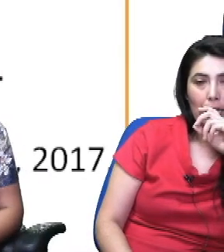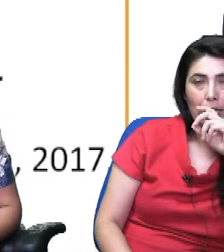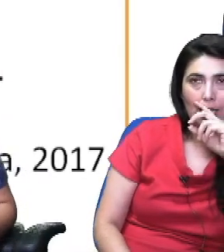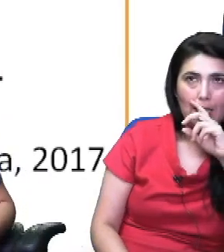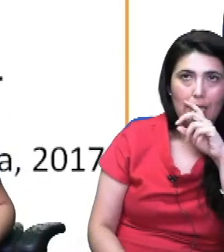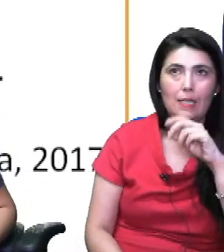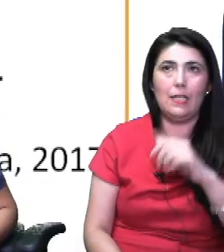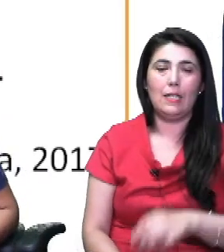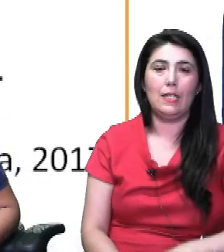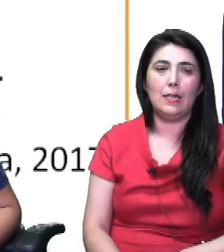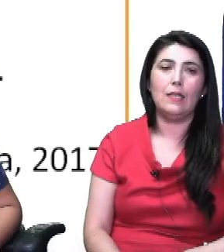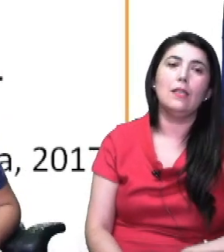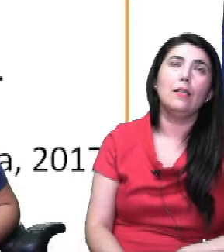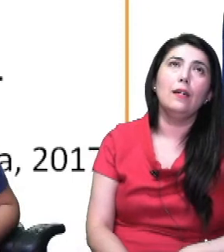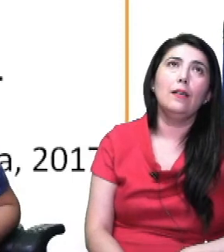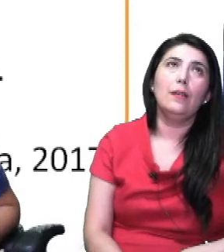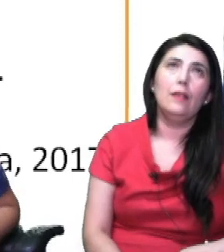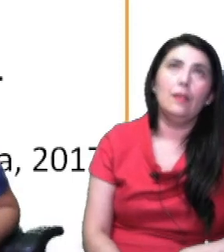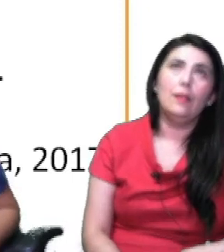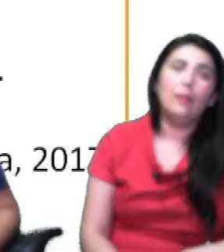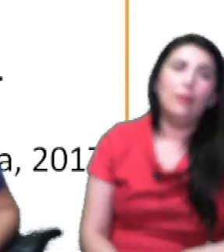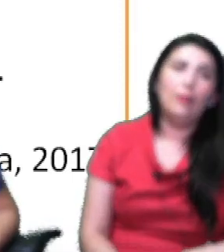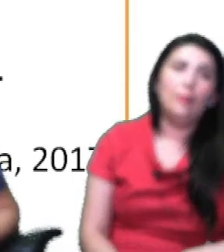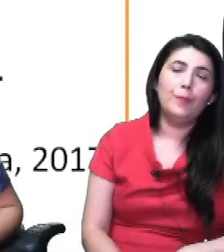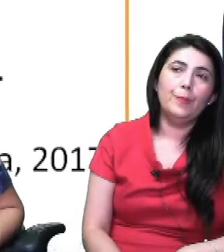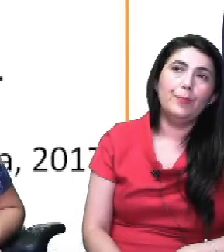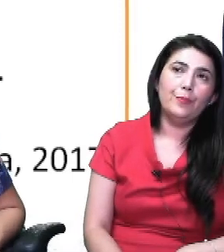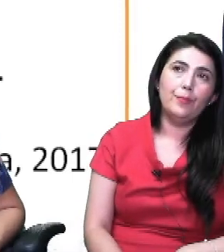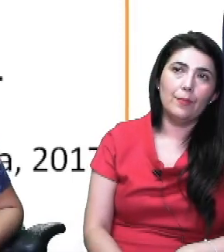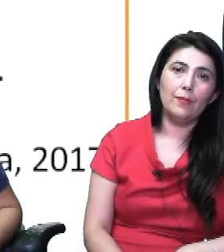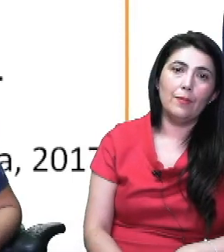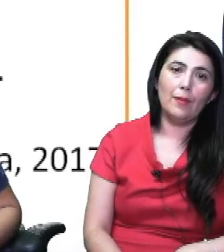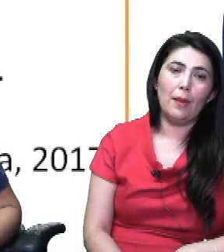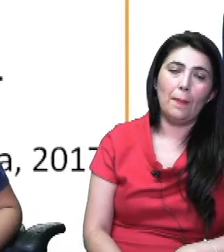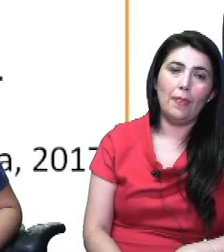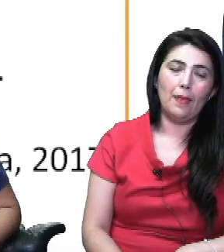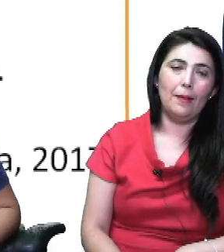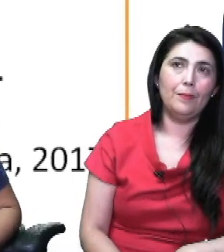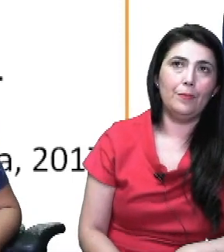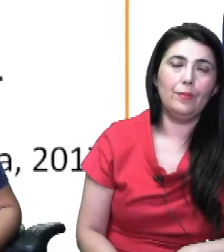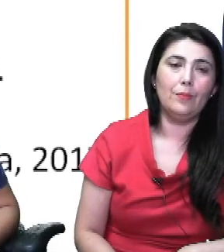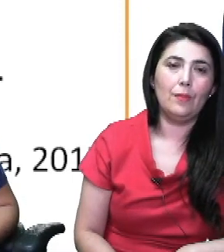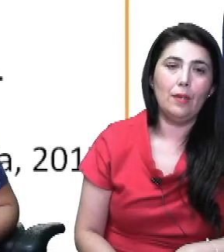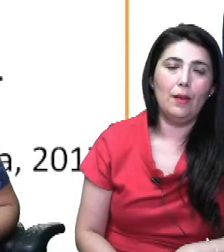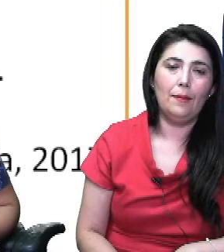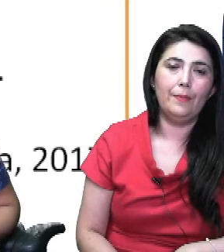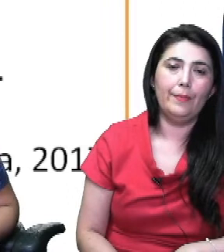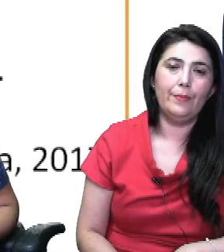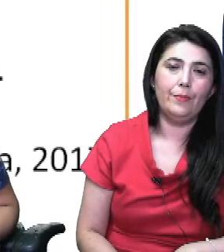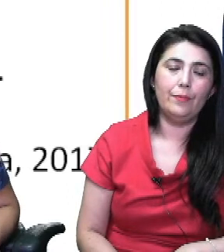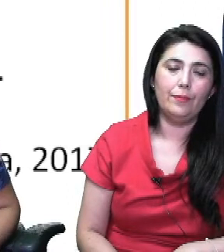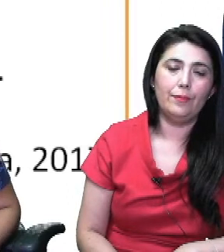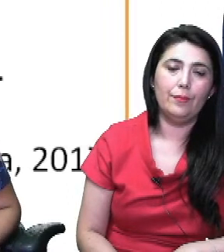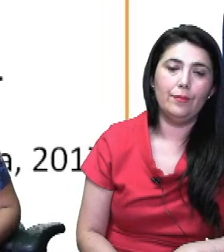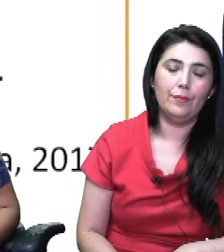Ahora, y también bien lo decía Paz, vamos a tener que las reacciones de las personas que son afectadas por un desastre van a